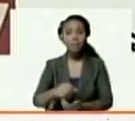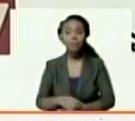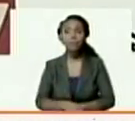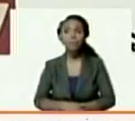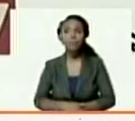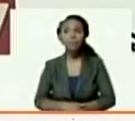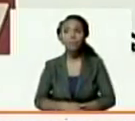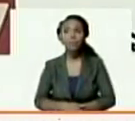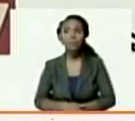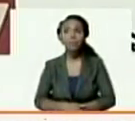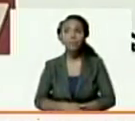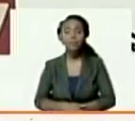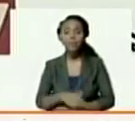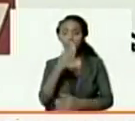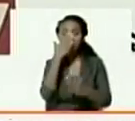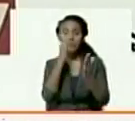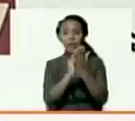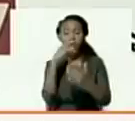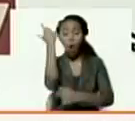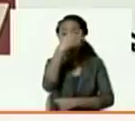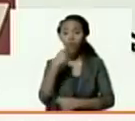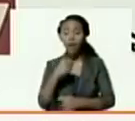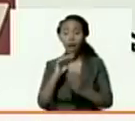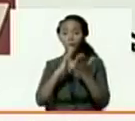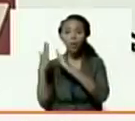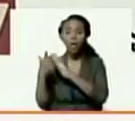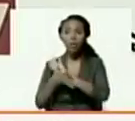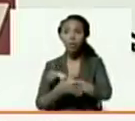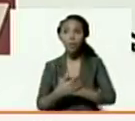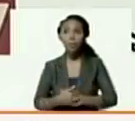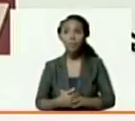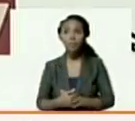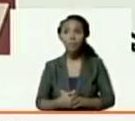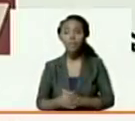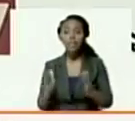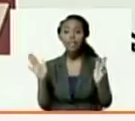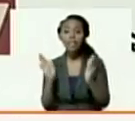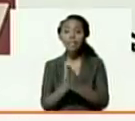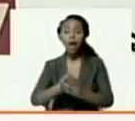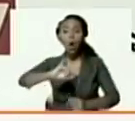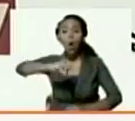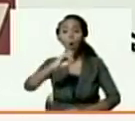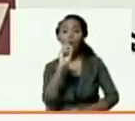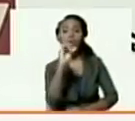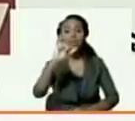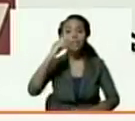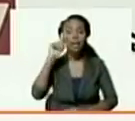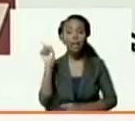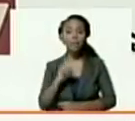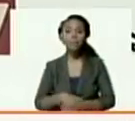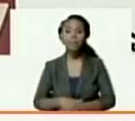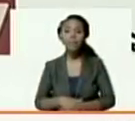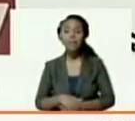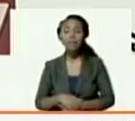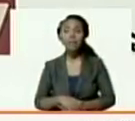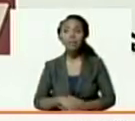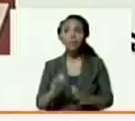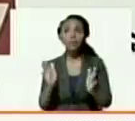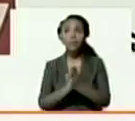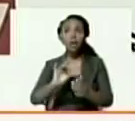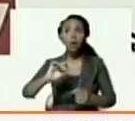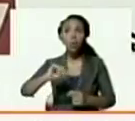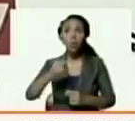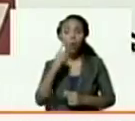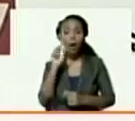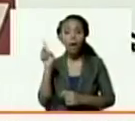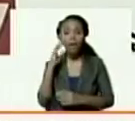San Bernardino, sede del Frente Jóvenes por la Comunidad, San José, Mercado Municipal de Cotiza, San Juan, Avenida José